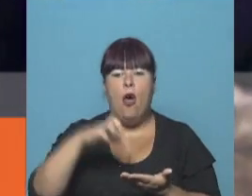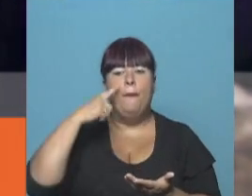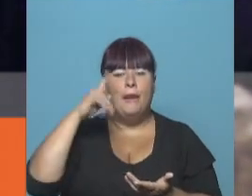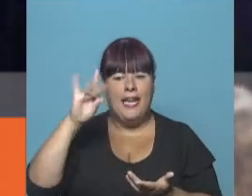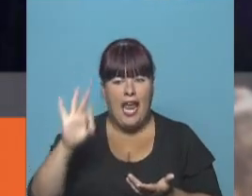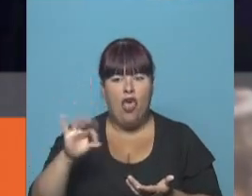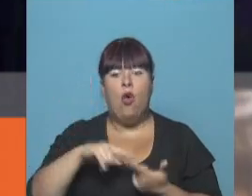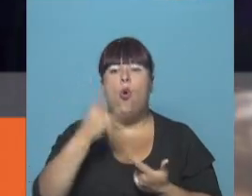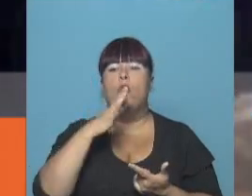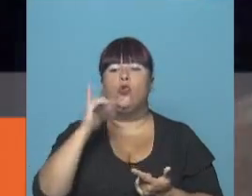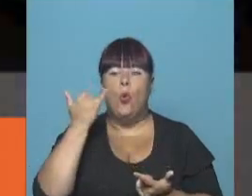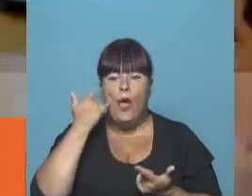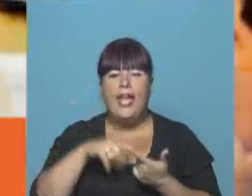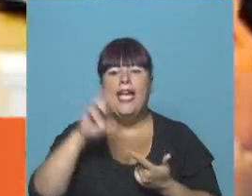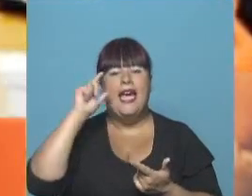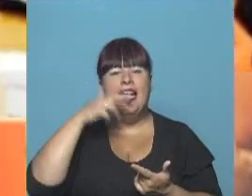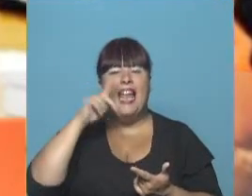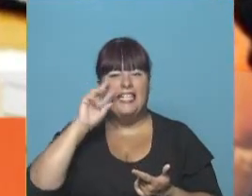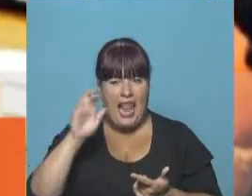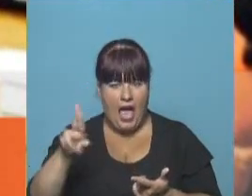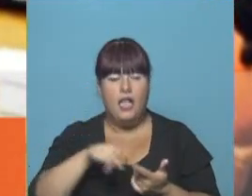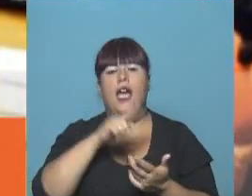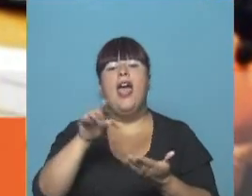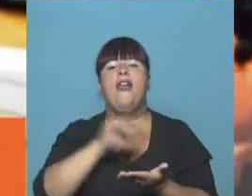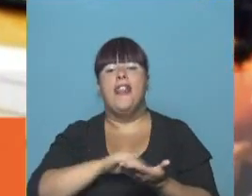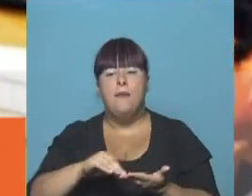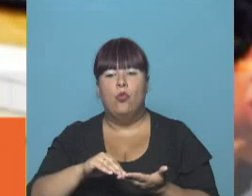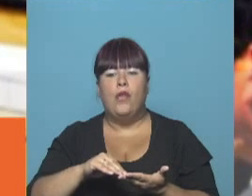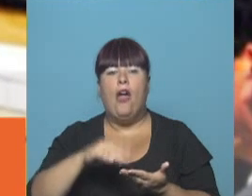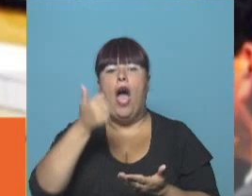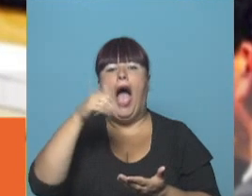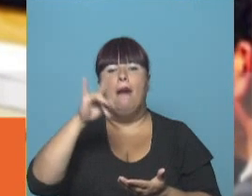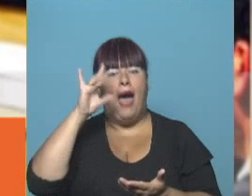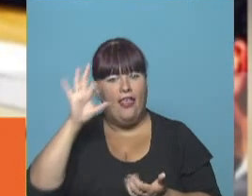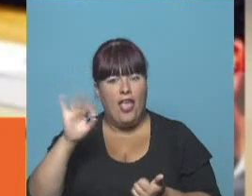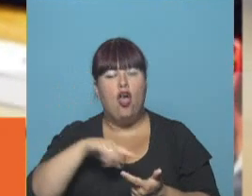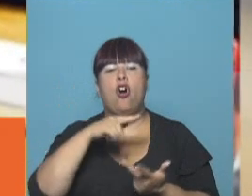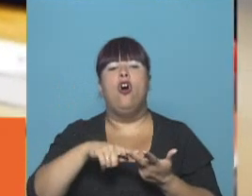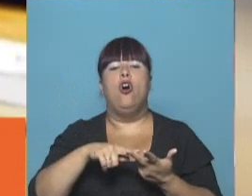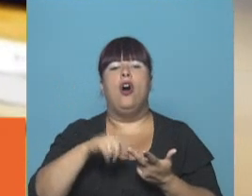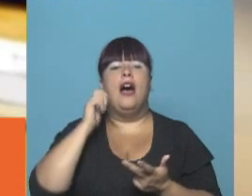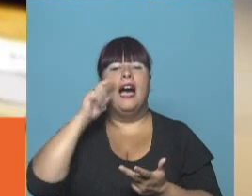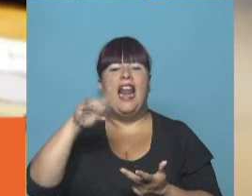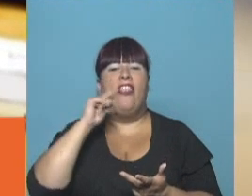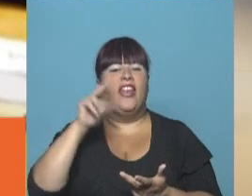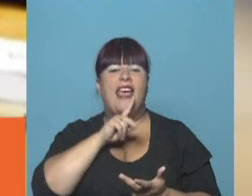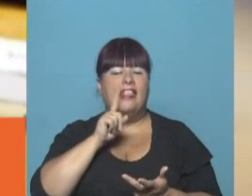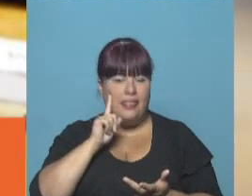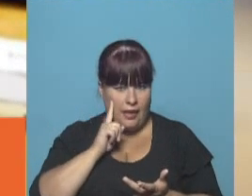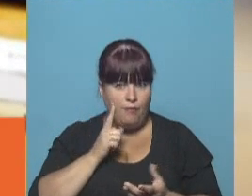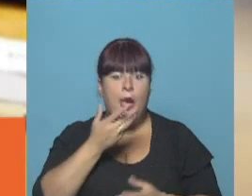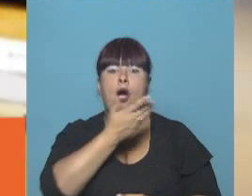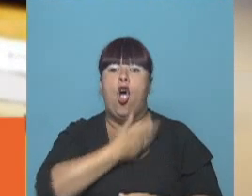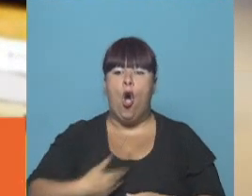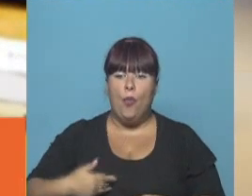pinedo rodolfo urtubey y lucila chrysler y los diputados eduardo amadeo y ale grandinetti funcionarios